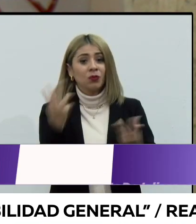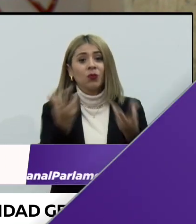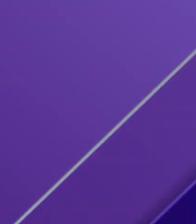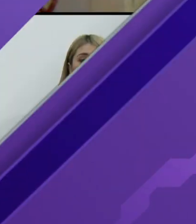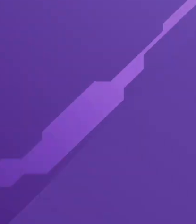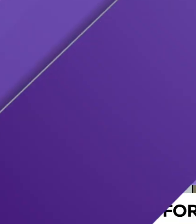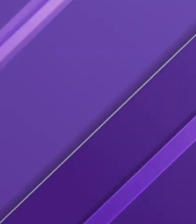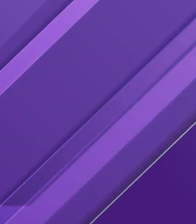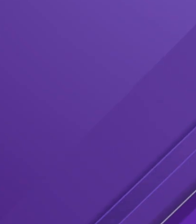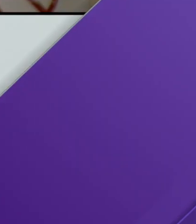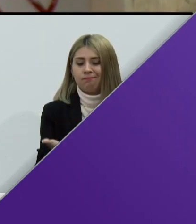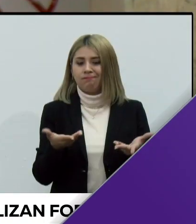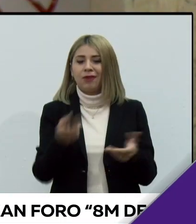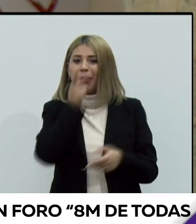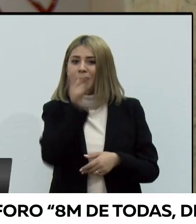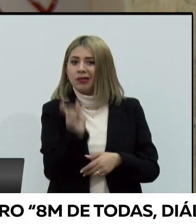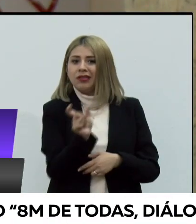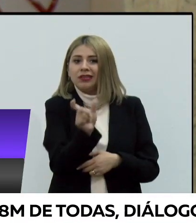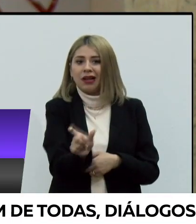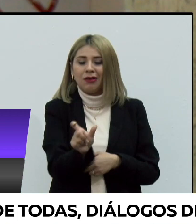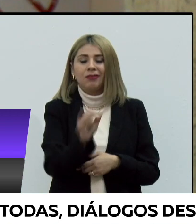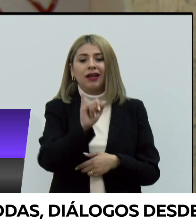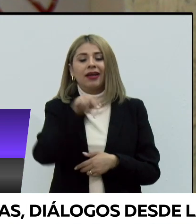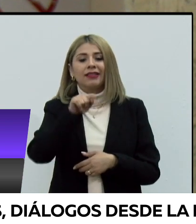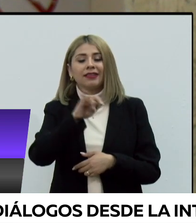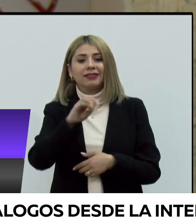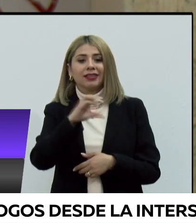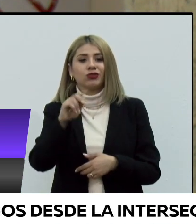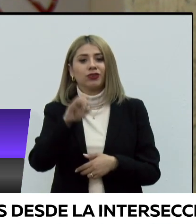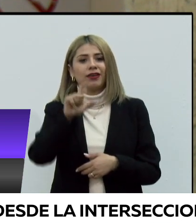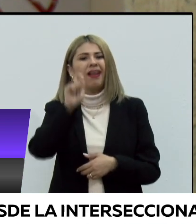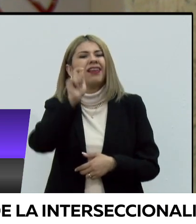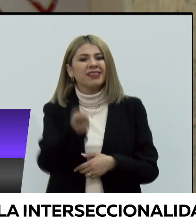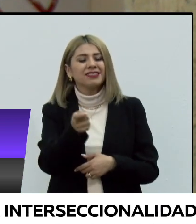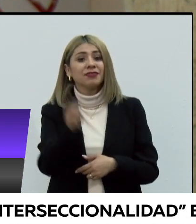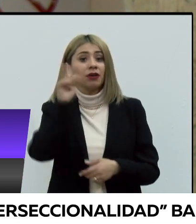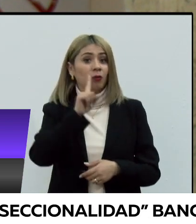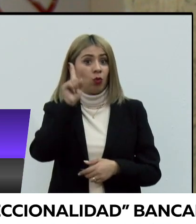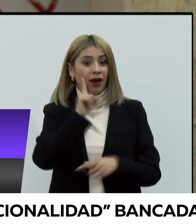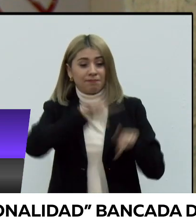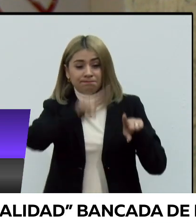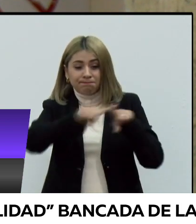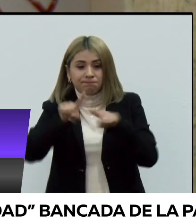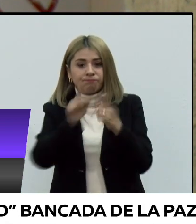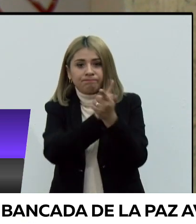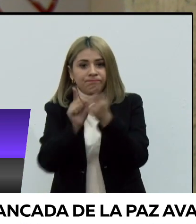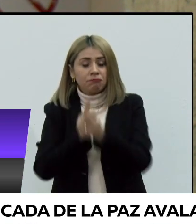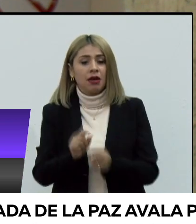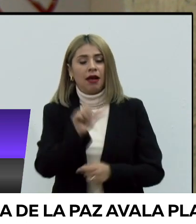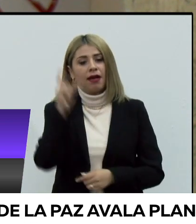interseccional. Con enfoque interseccional nos referimos a que ser mujeres es más difícil